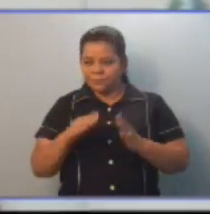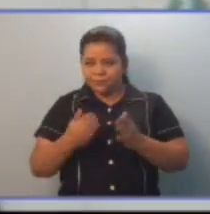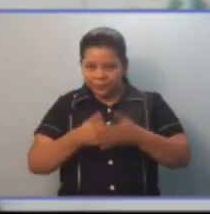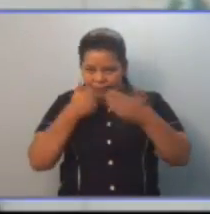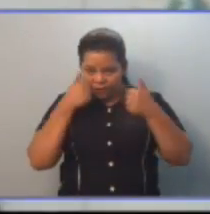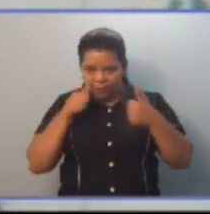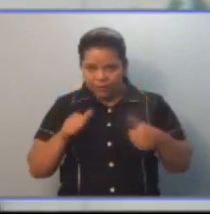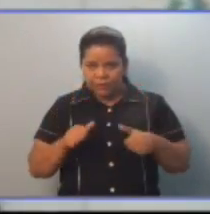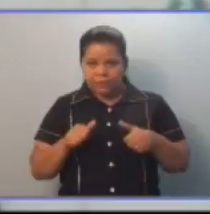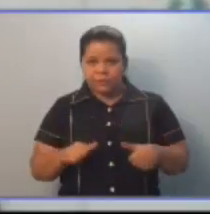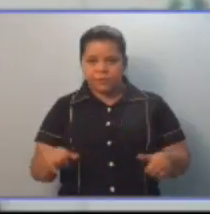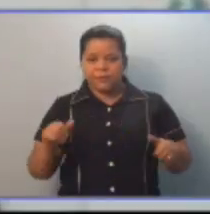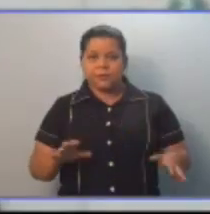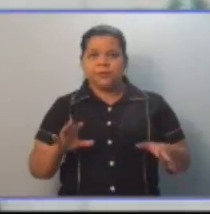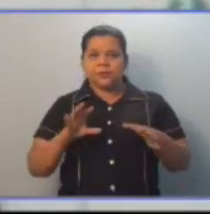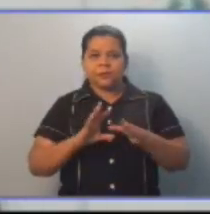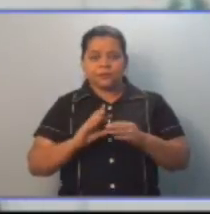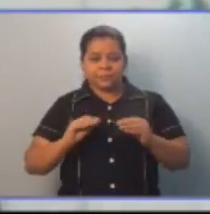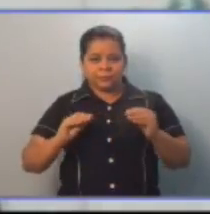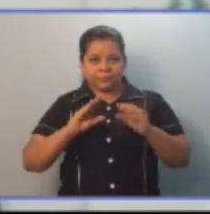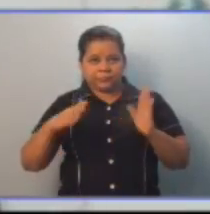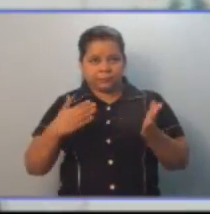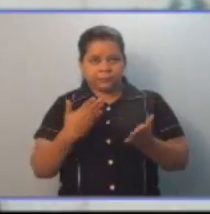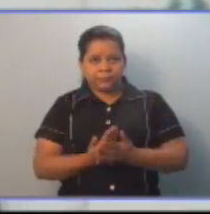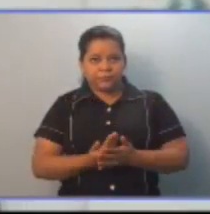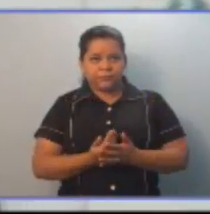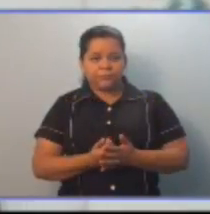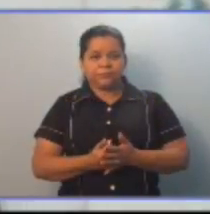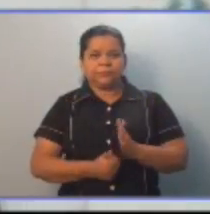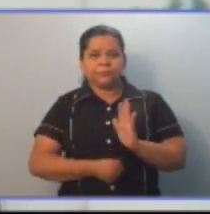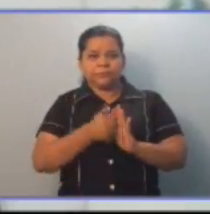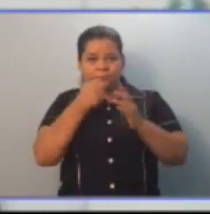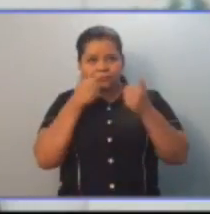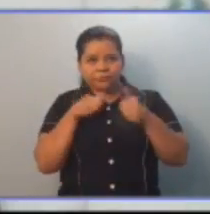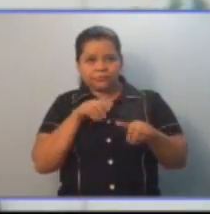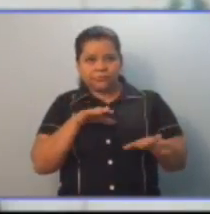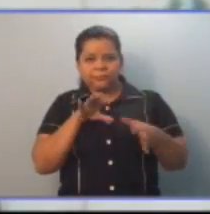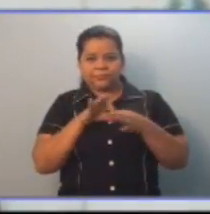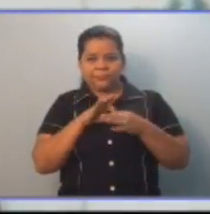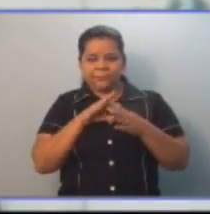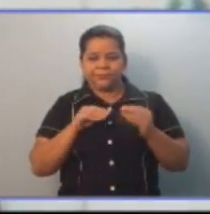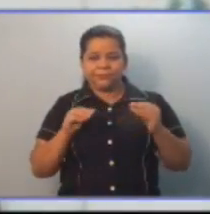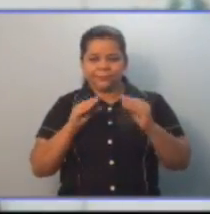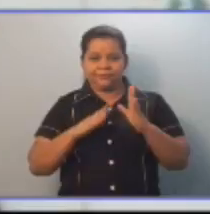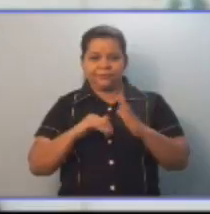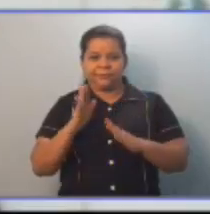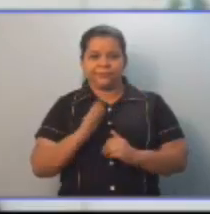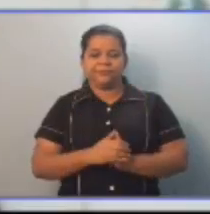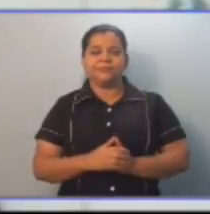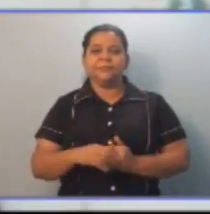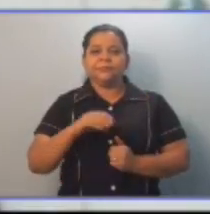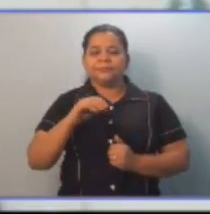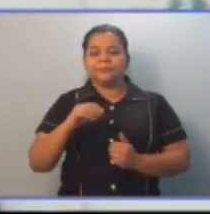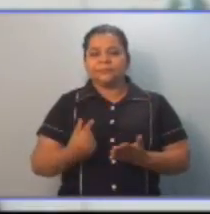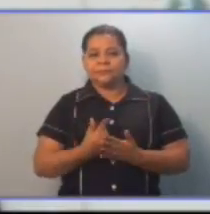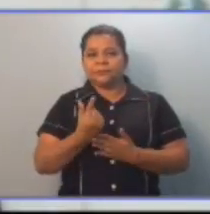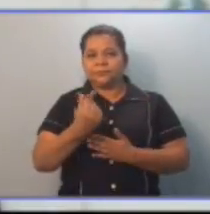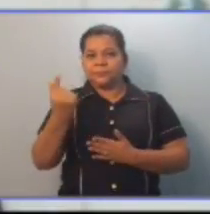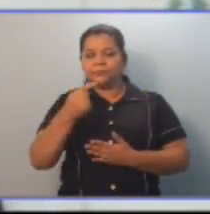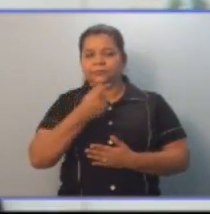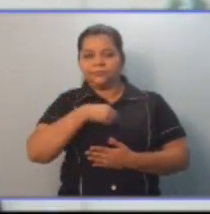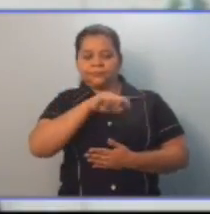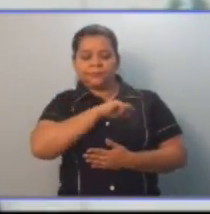recibiendo internamente mucha capacitación que finalizó en un diplomado de Justicia Constitucional en la Universidad Carlos III de España,